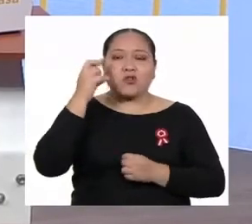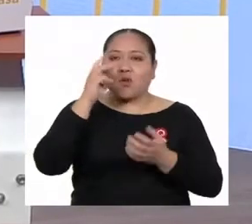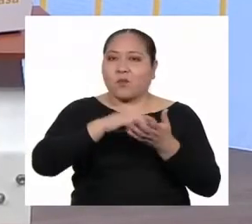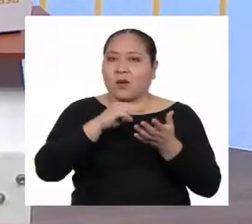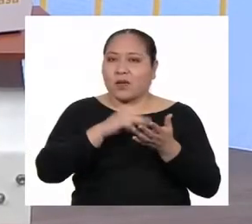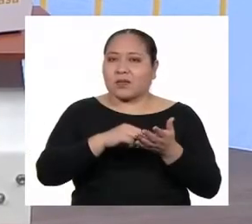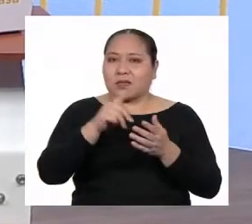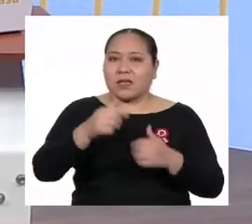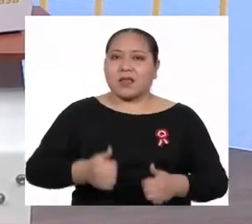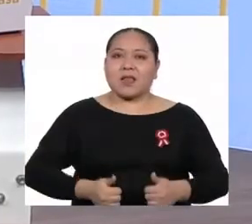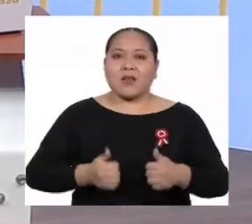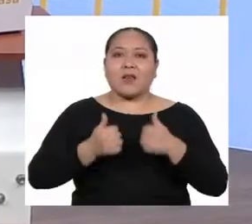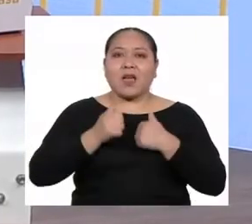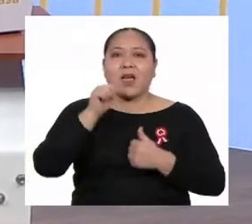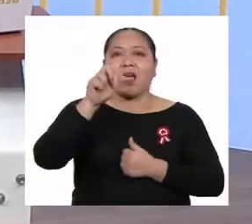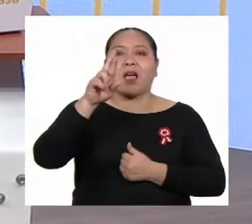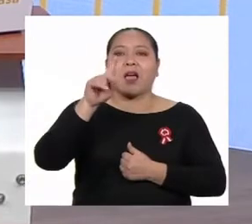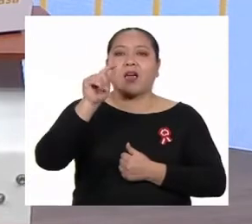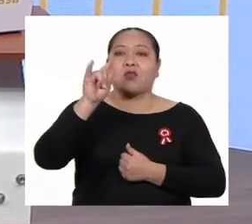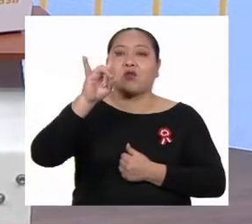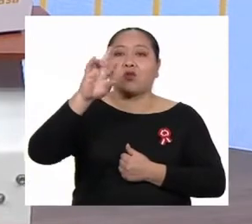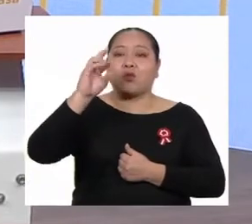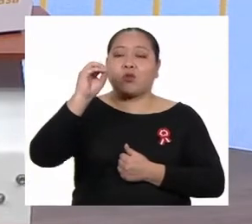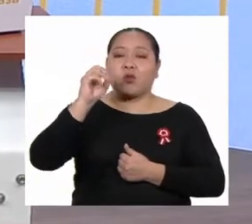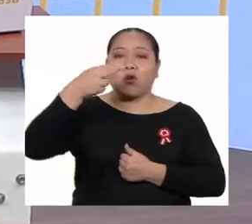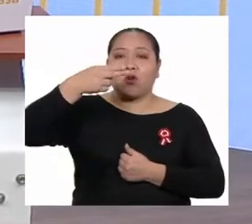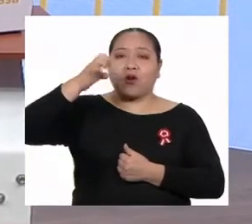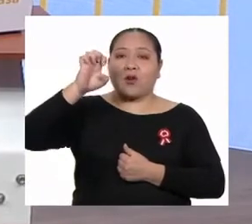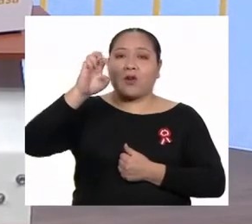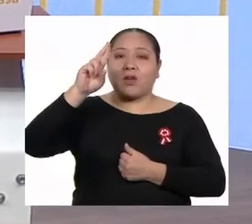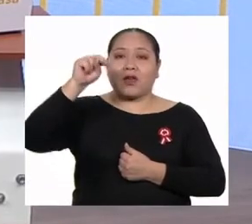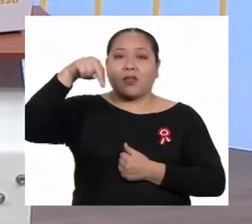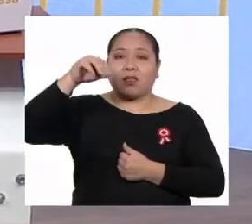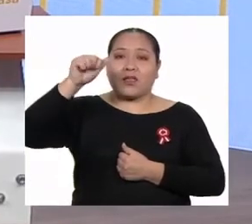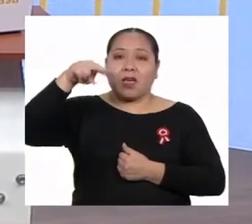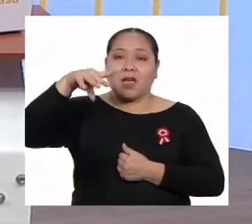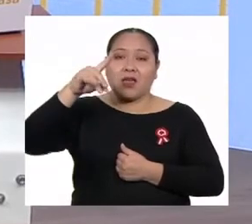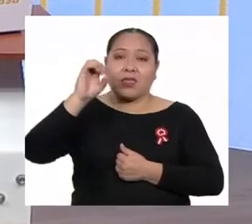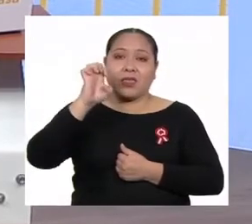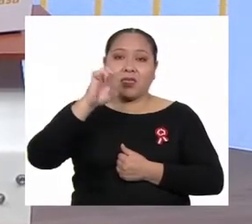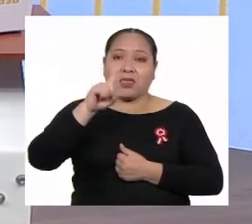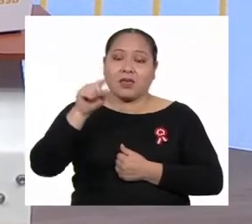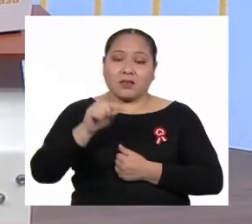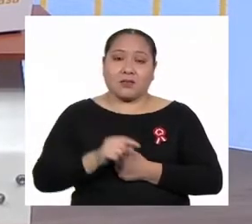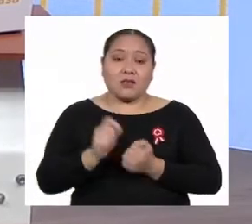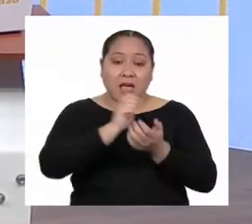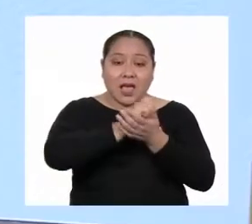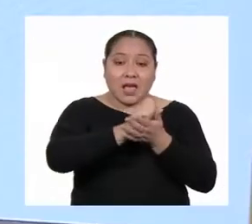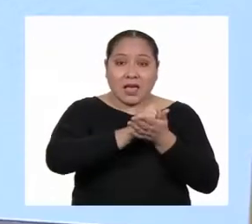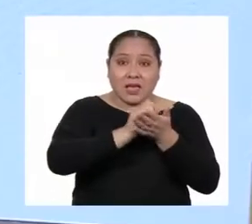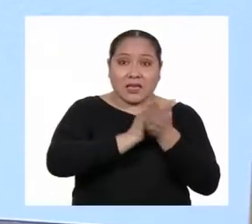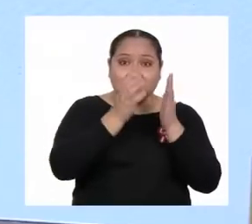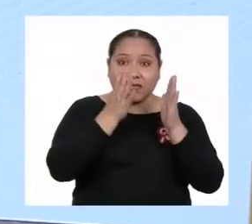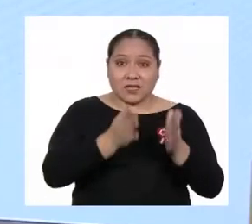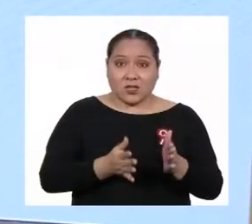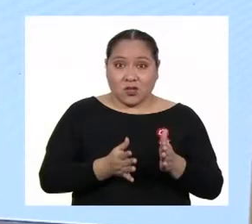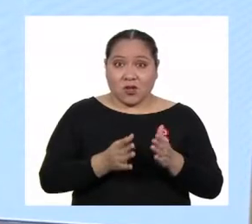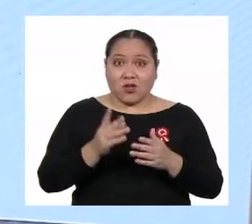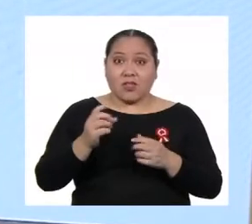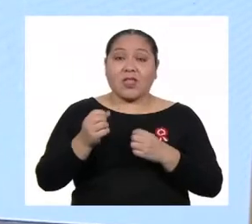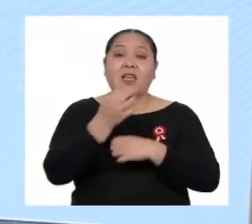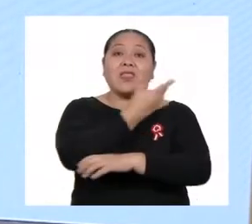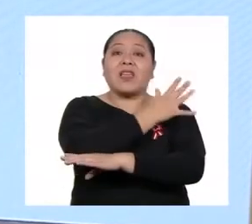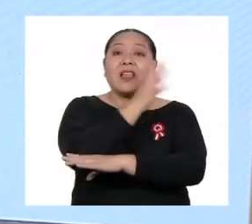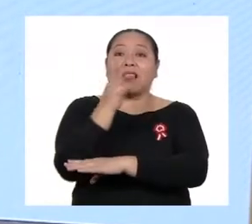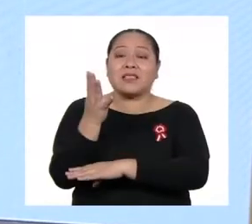más de la vida de Arturo Hernández, uno de los escritores más reconocidos de la Amazonía. Antes de empezar